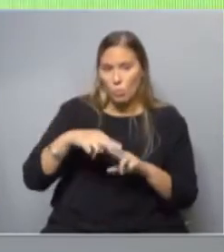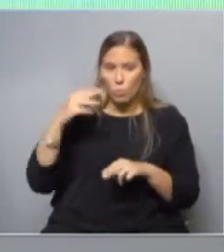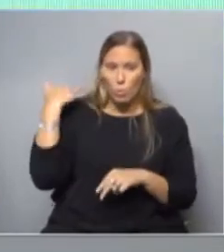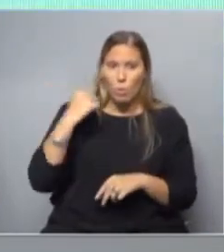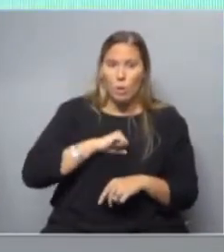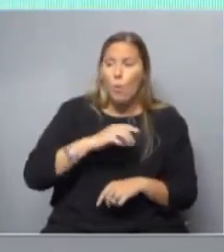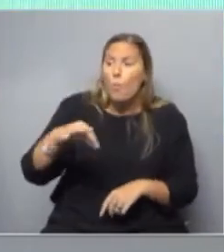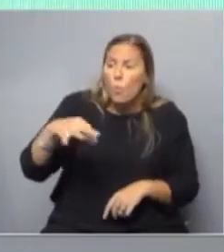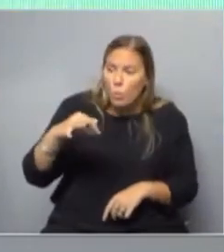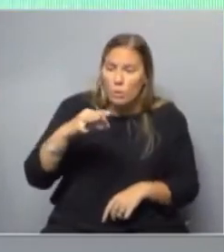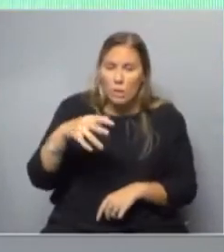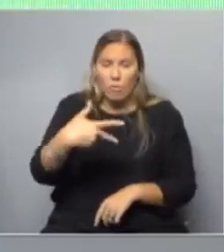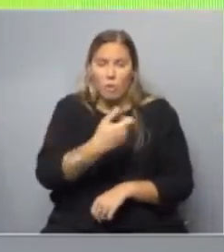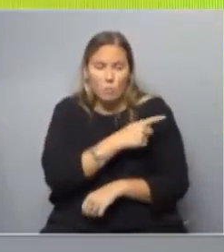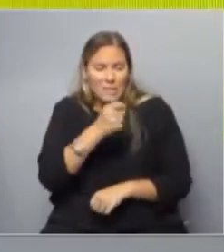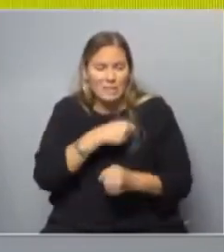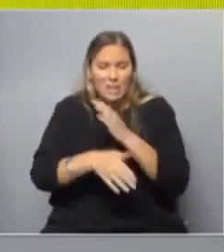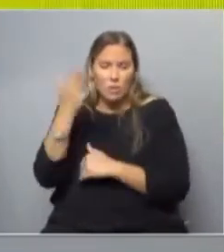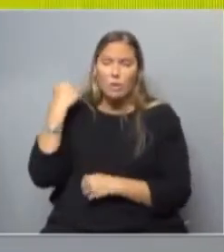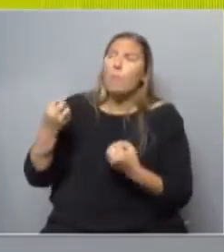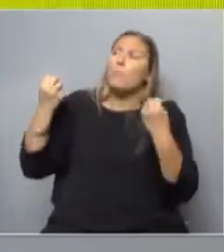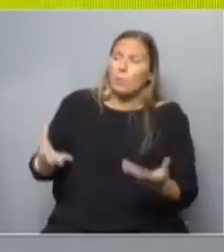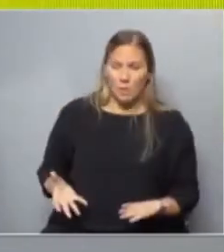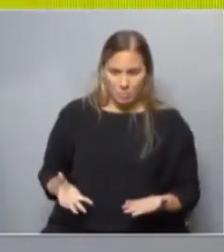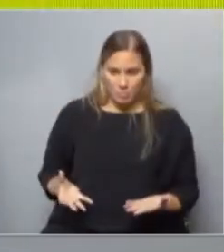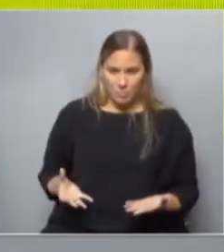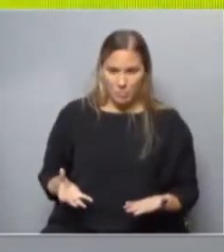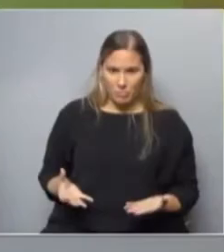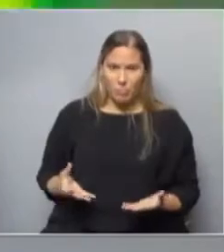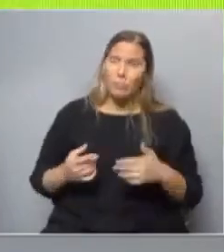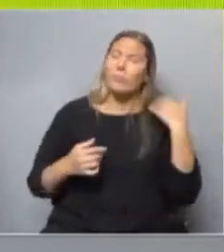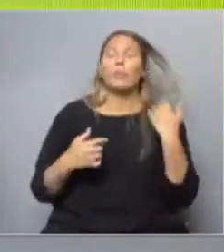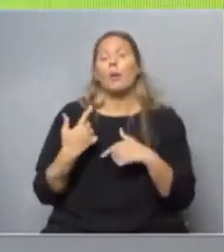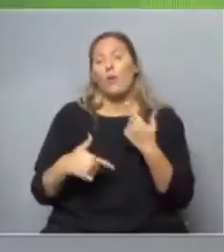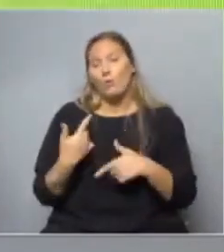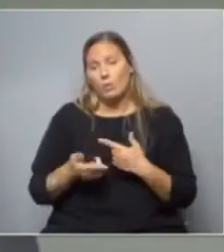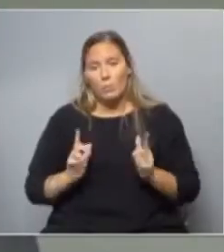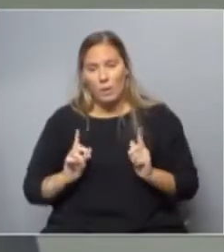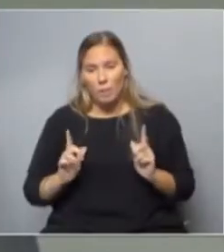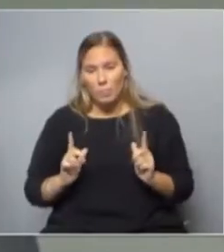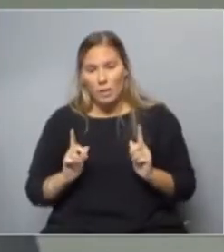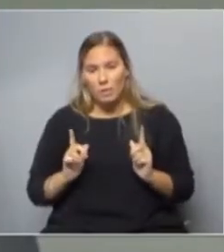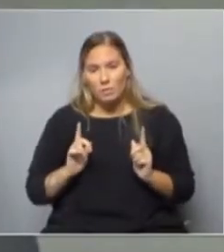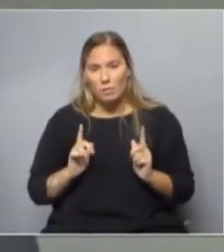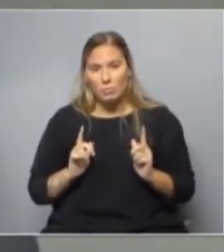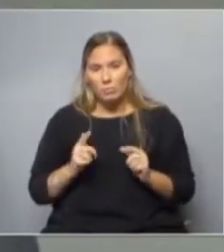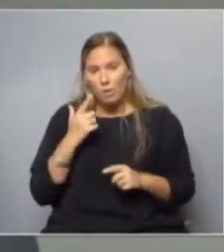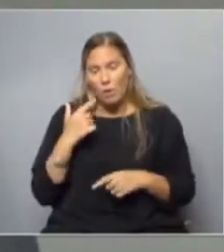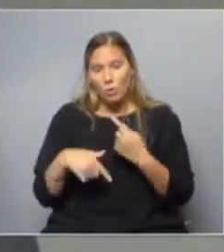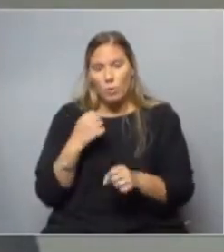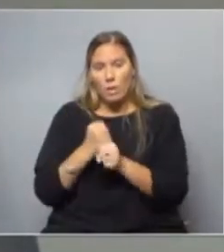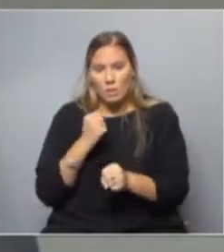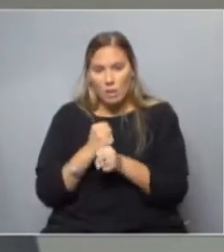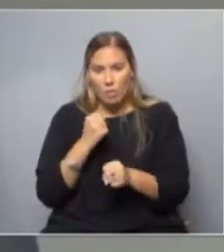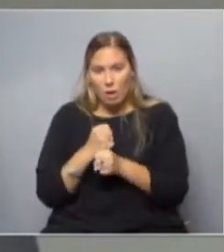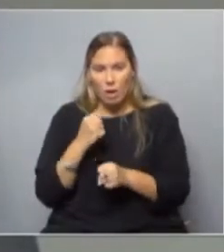única vacuna de hace 100 años, o sea, ¿por qué...? Seguir esperando. Sí. Bueno, habrá que seguir trabajando y haciendo un poco